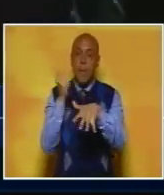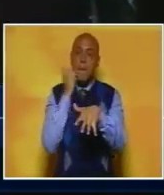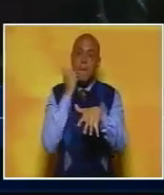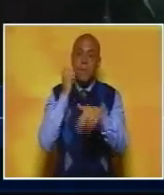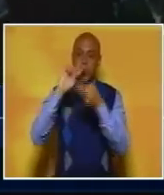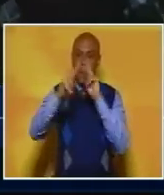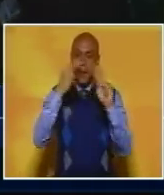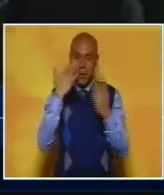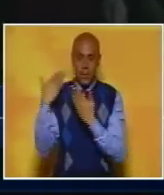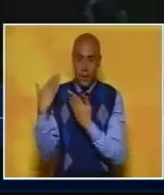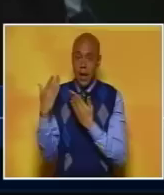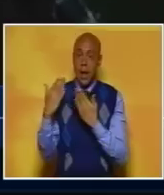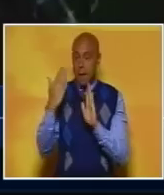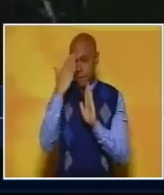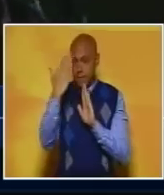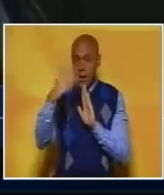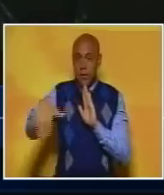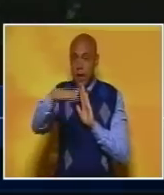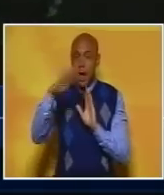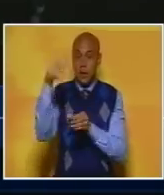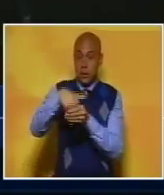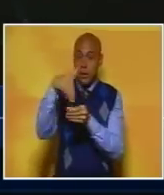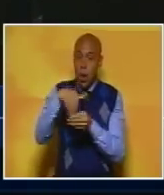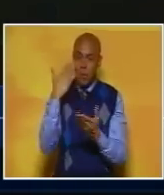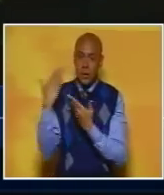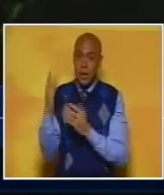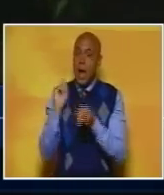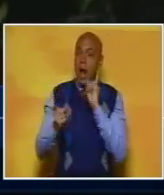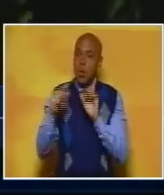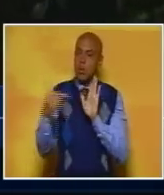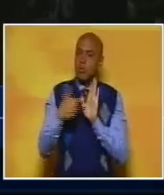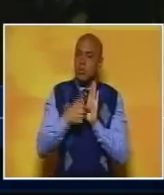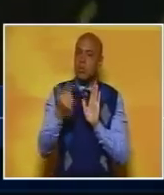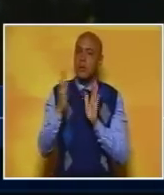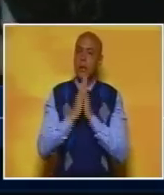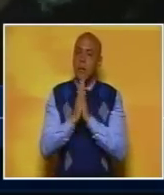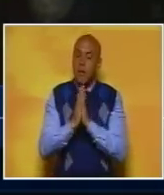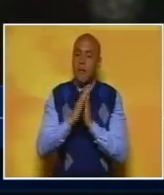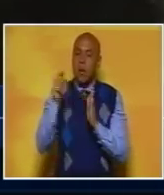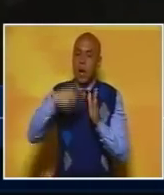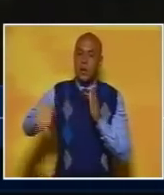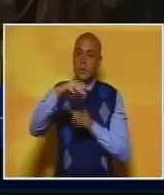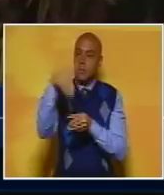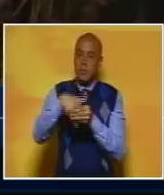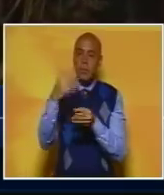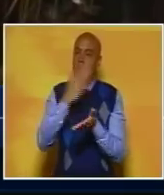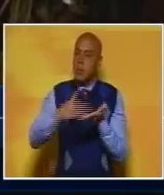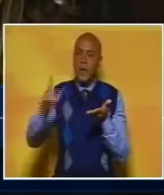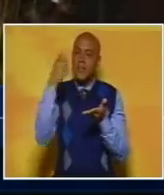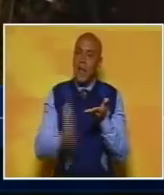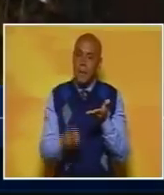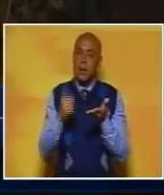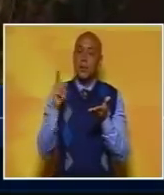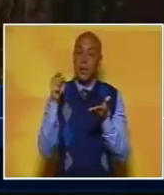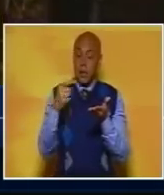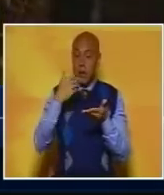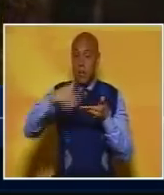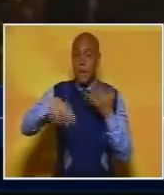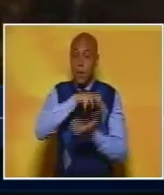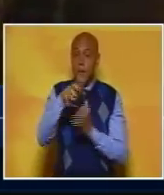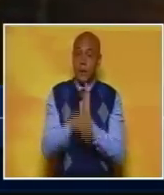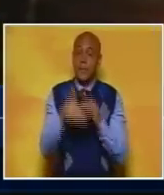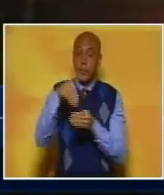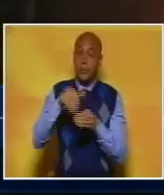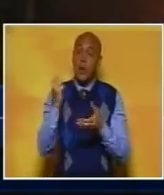pacífica frente a la Junta Central Electoral. Los manifestantes reclaman la renuncia del Pleno Electoral ante la situación con los comicios.